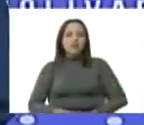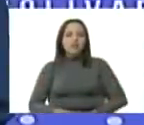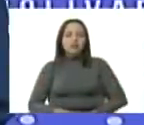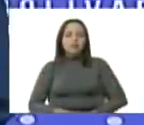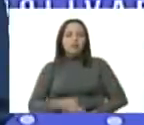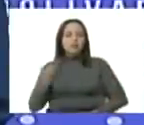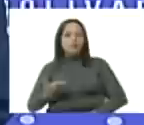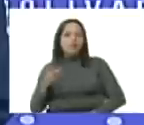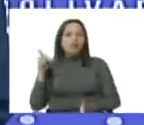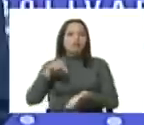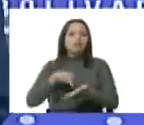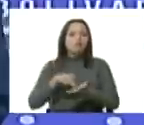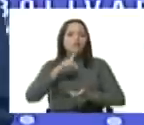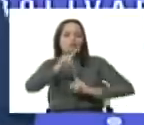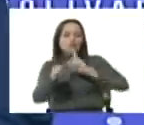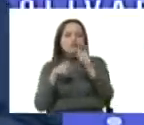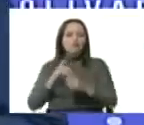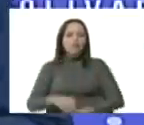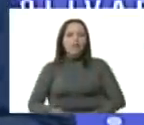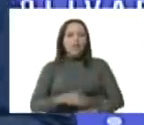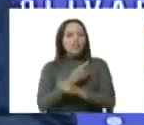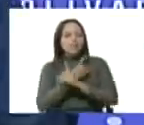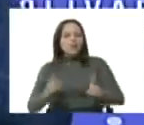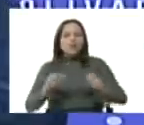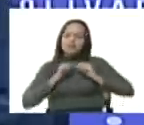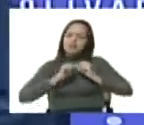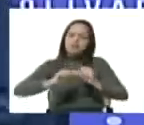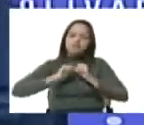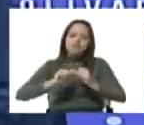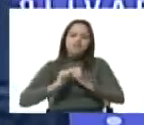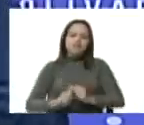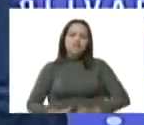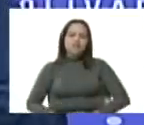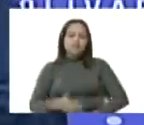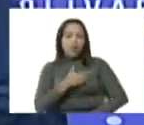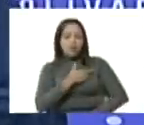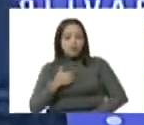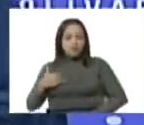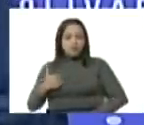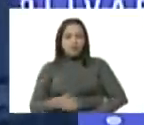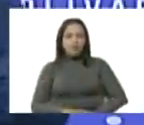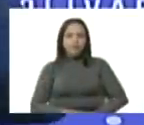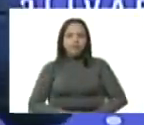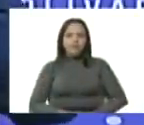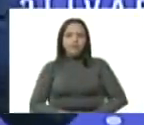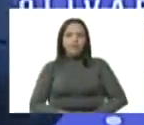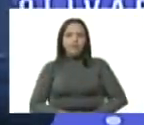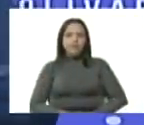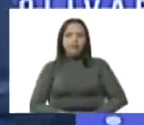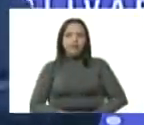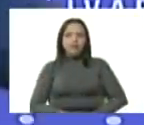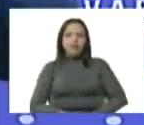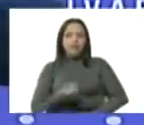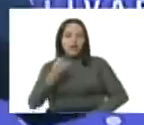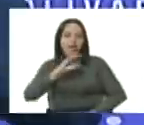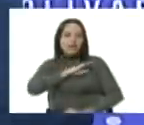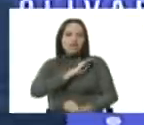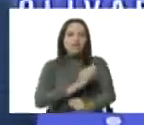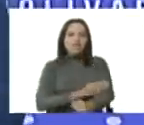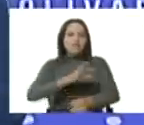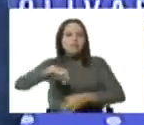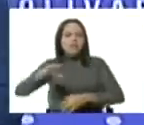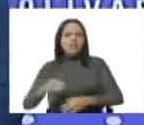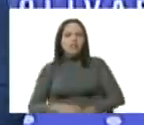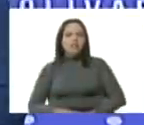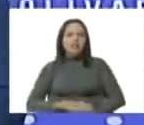participativa, consultiva, la democracia permanente. Yo les pido, démosle fuerza espiritual, fuerza